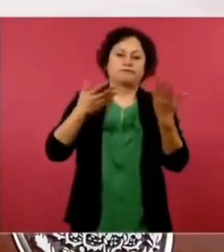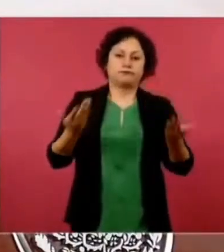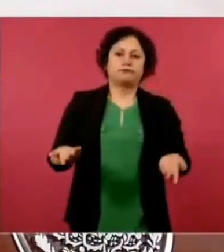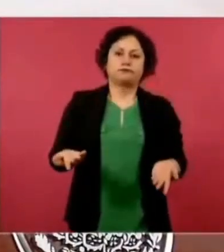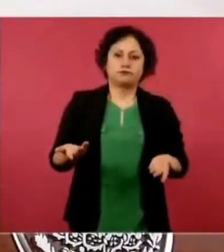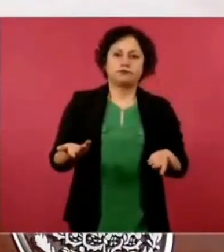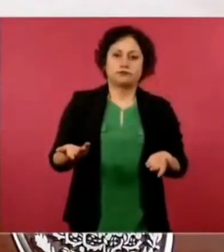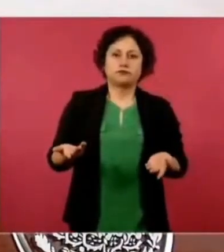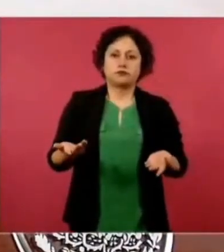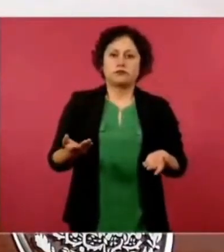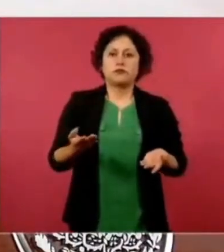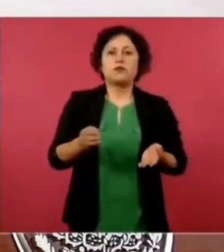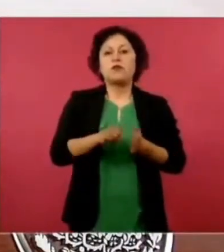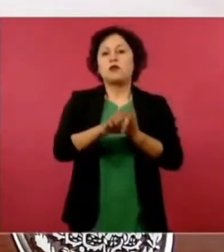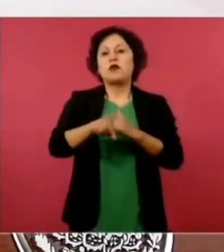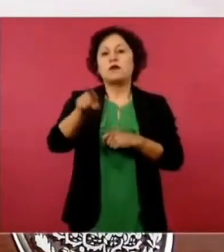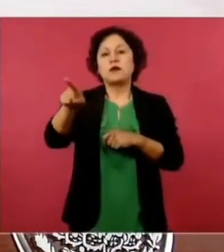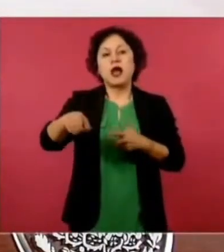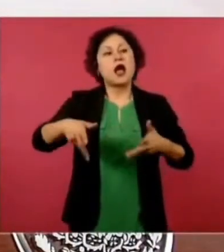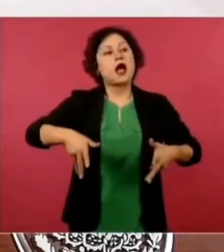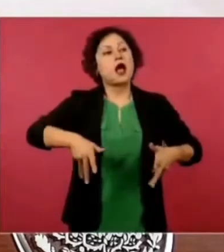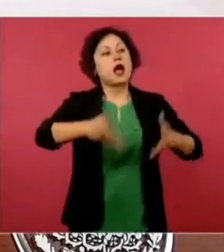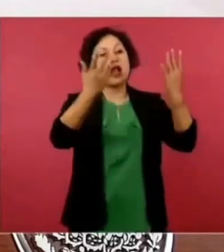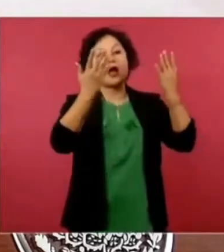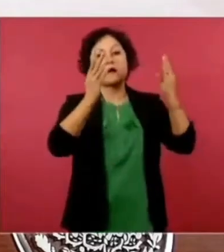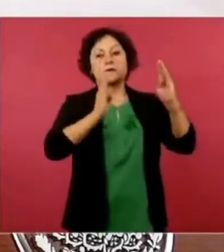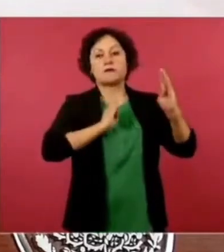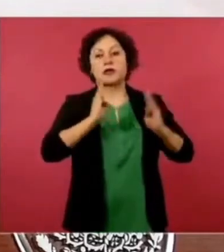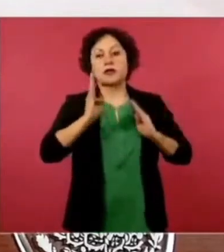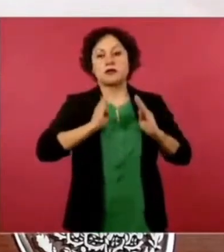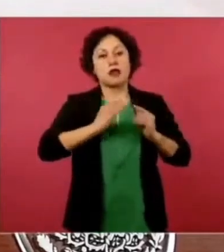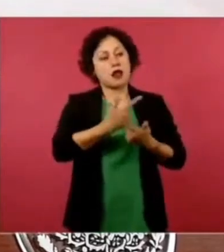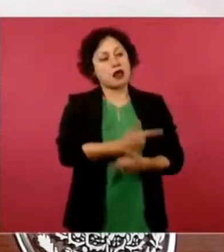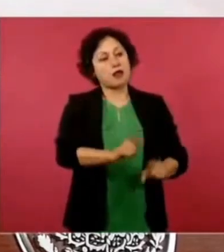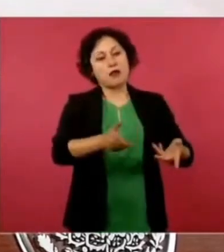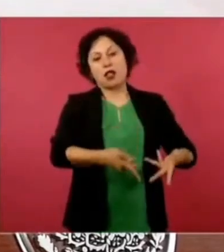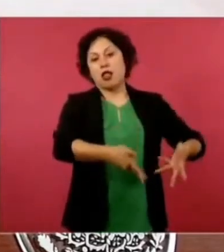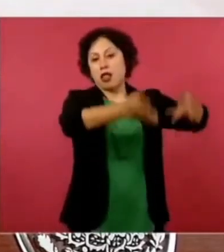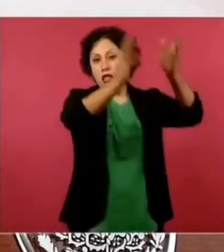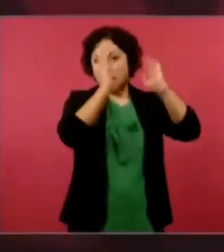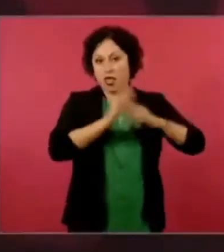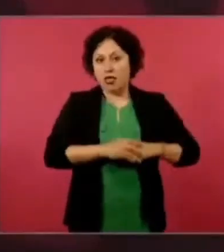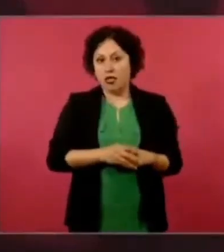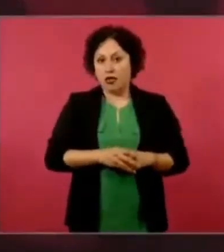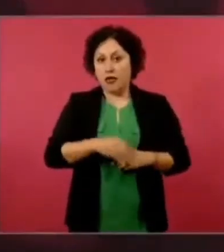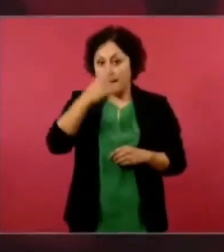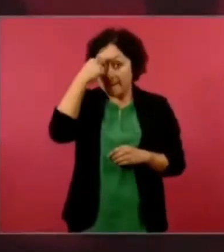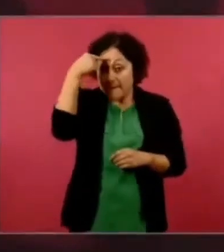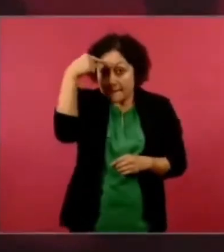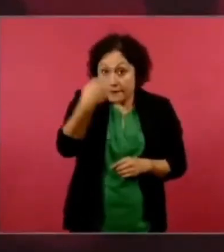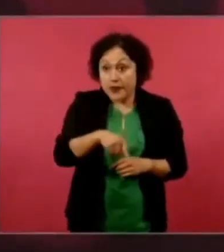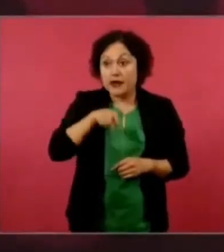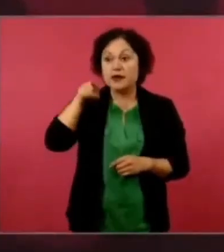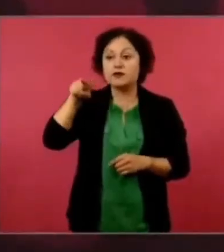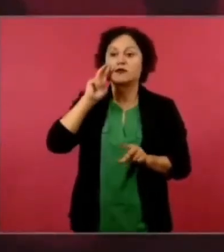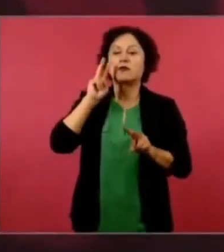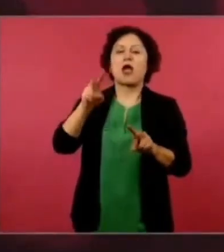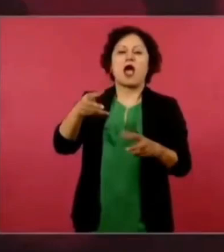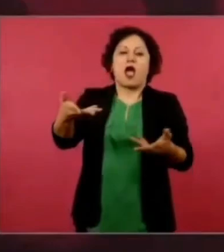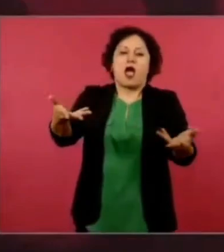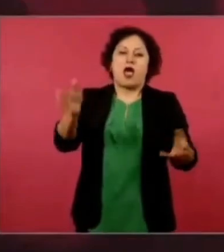se le da impunidad a los militares. Nosotros no abogamos por nadie.